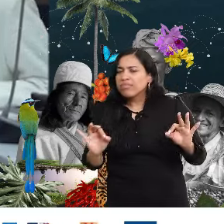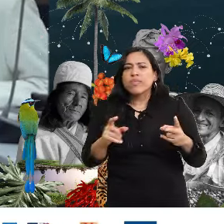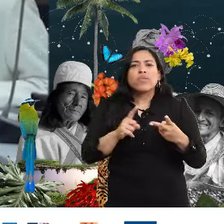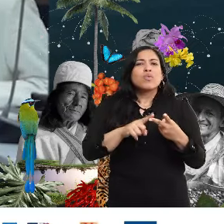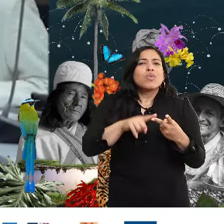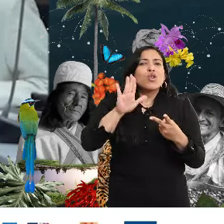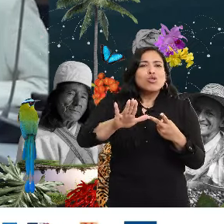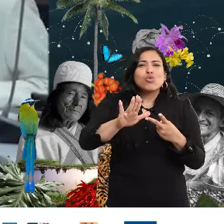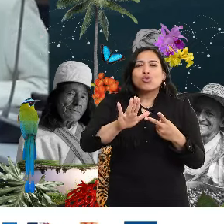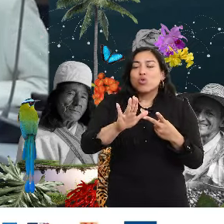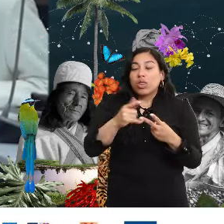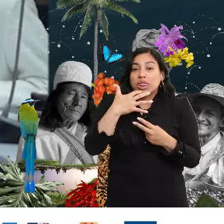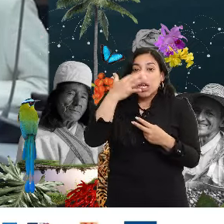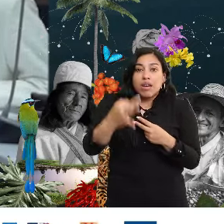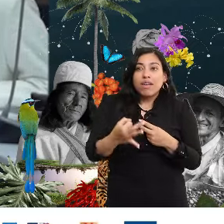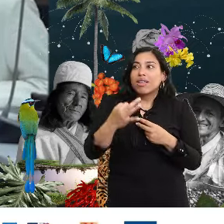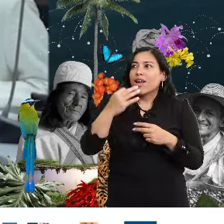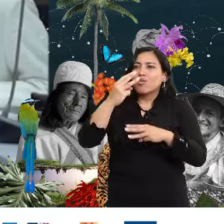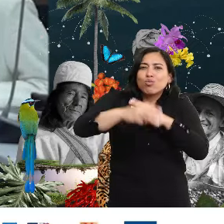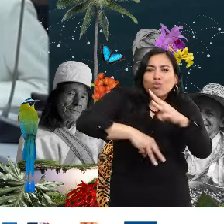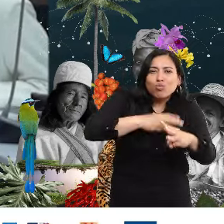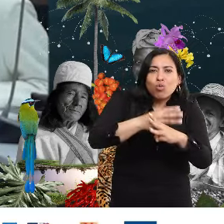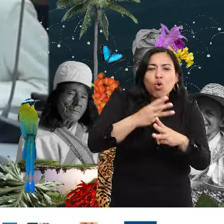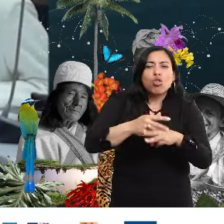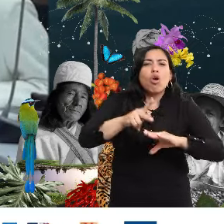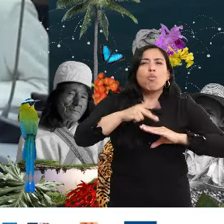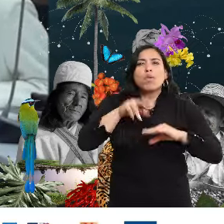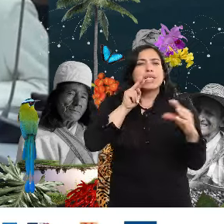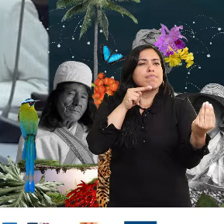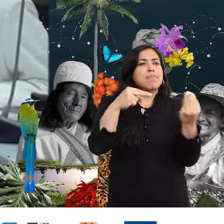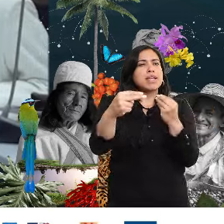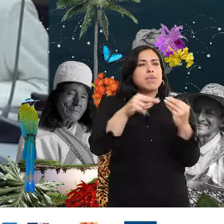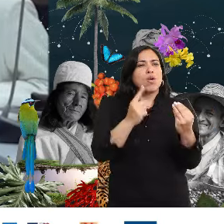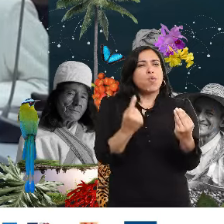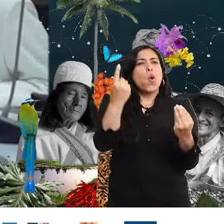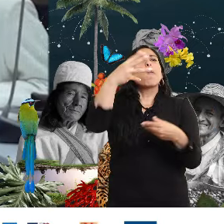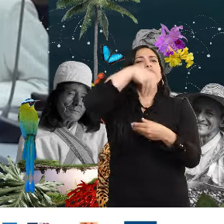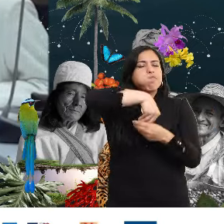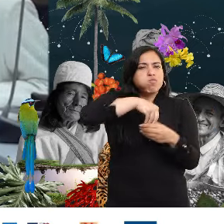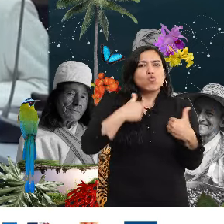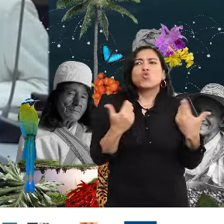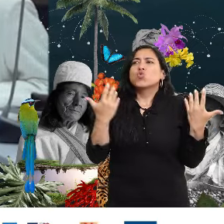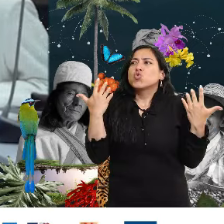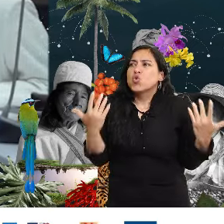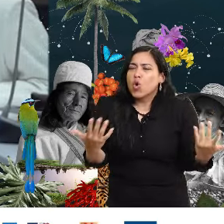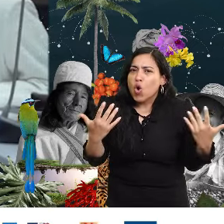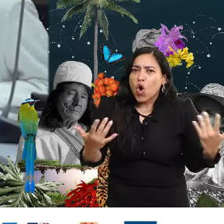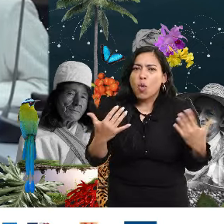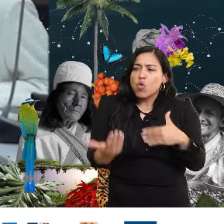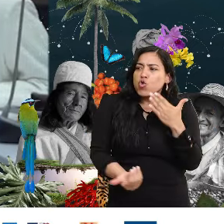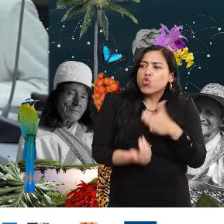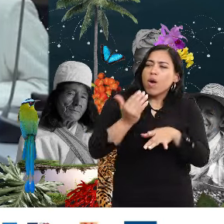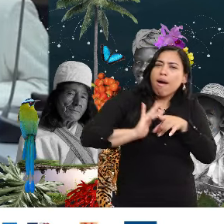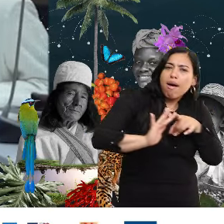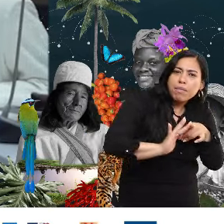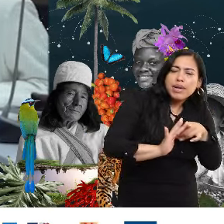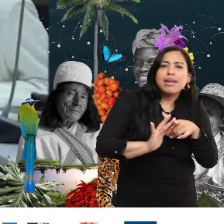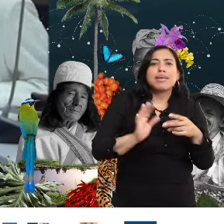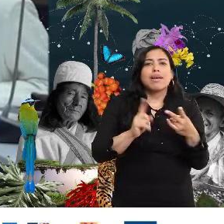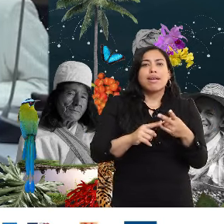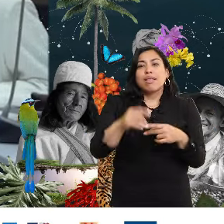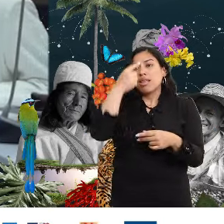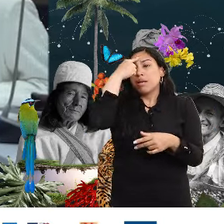marco Montreal, con sus propias perspectivas políticas de cómo hay que implementarlo. No es ya